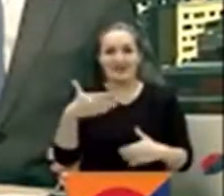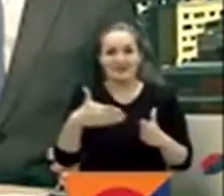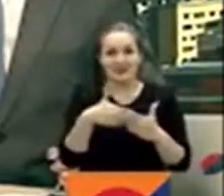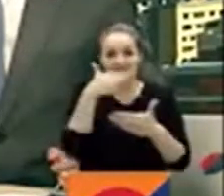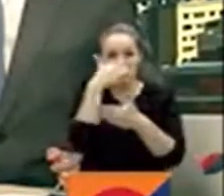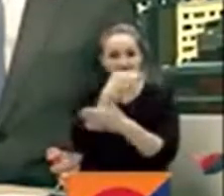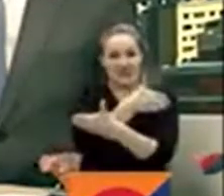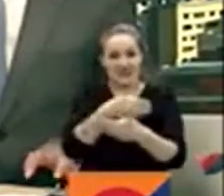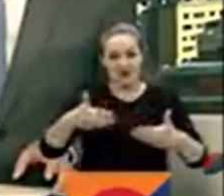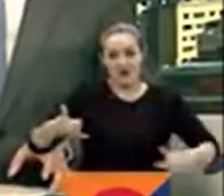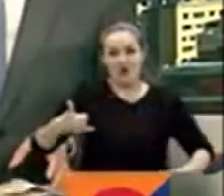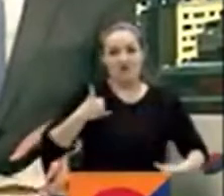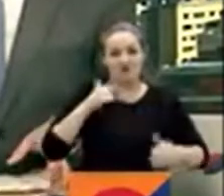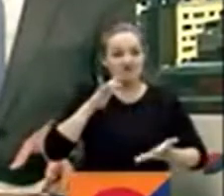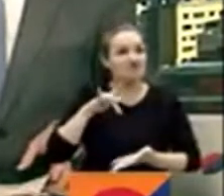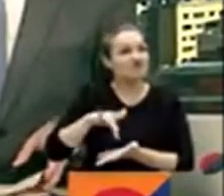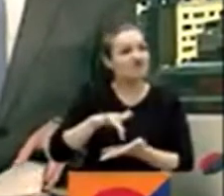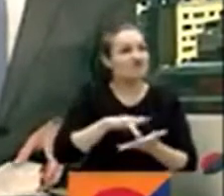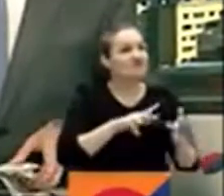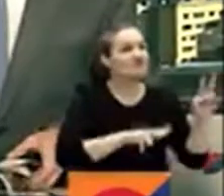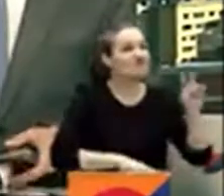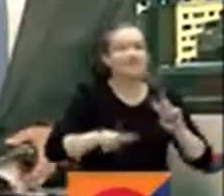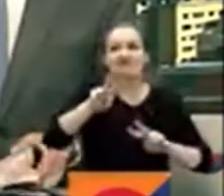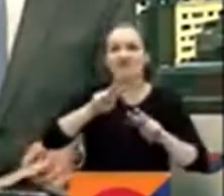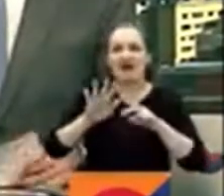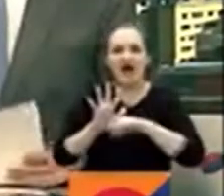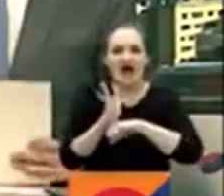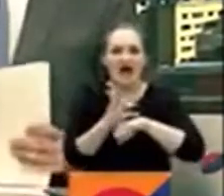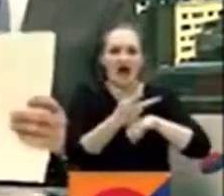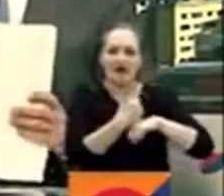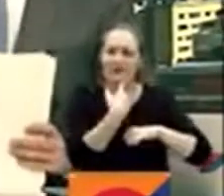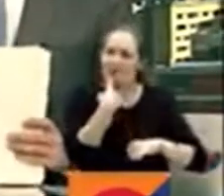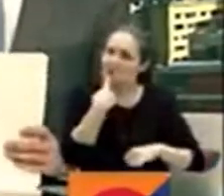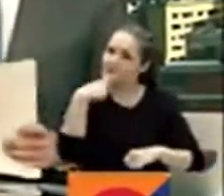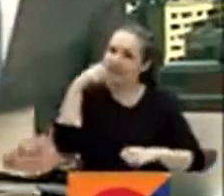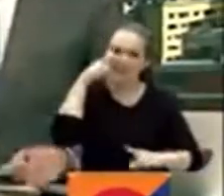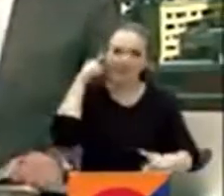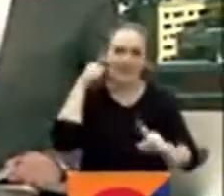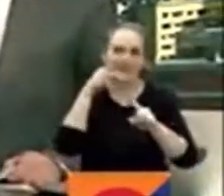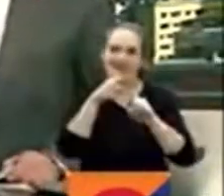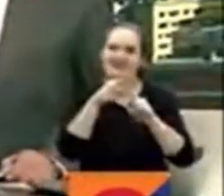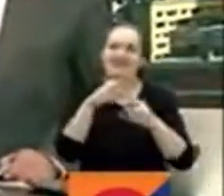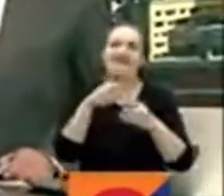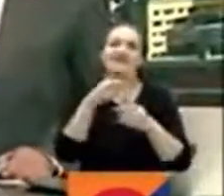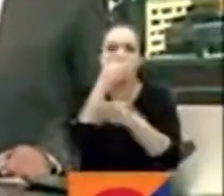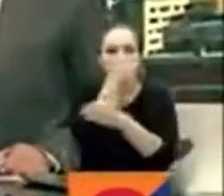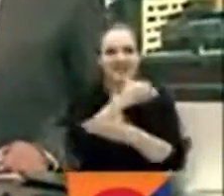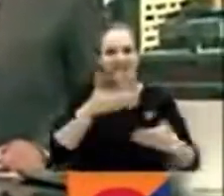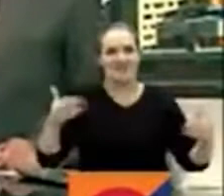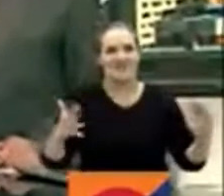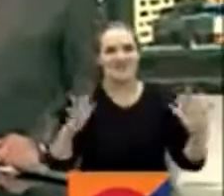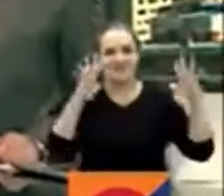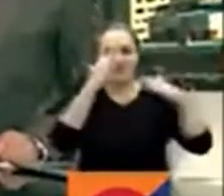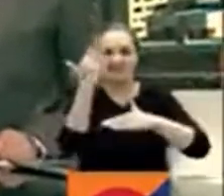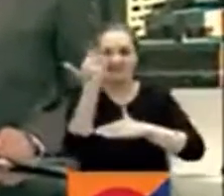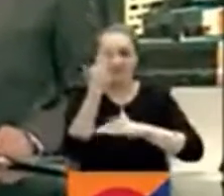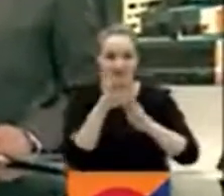y jóvenes podrán disfrutar de un escenario artístico único para ellos, el Festicine. Y con este informe